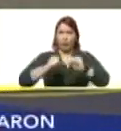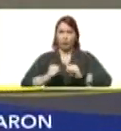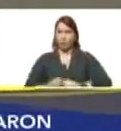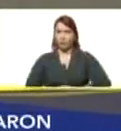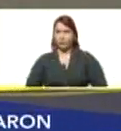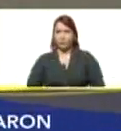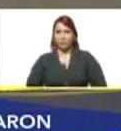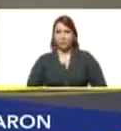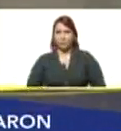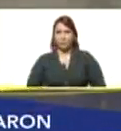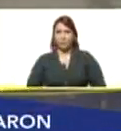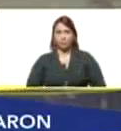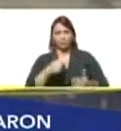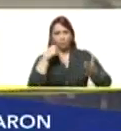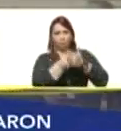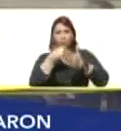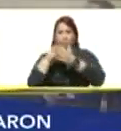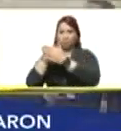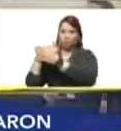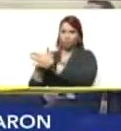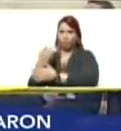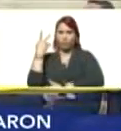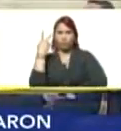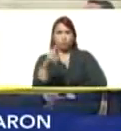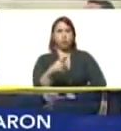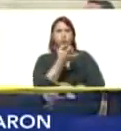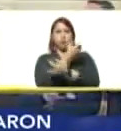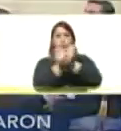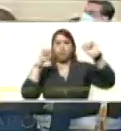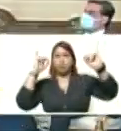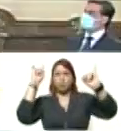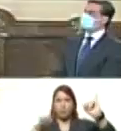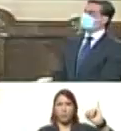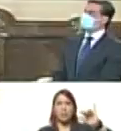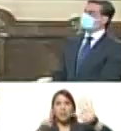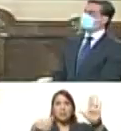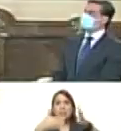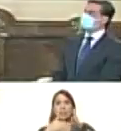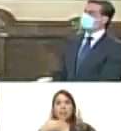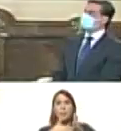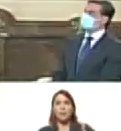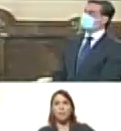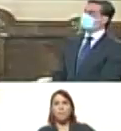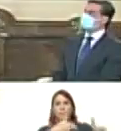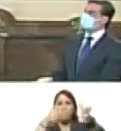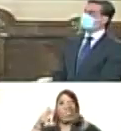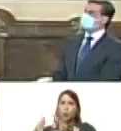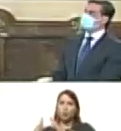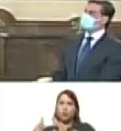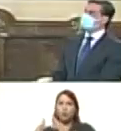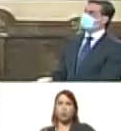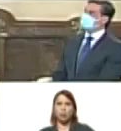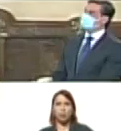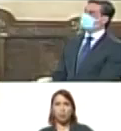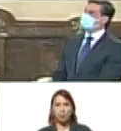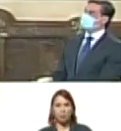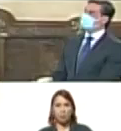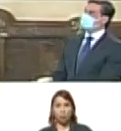a combatir por la independencia. Y esos 6.000 fusiles llegaron a